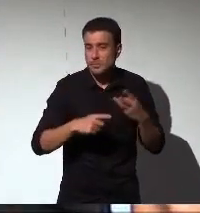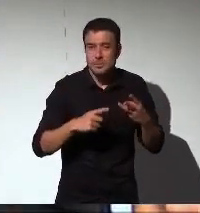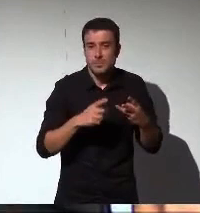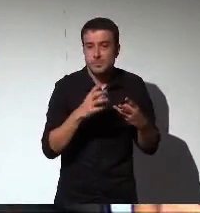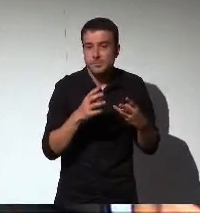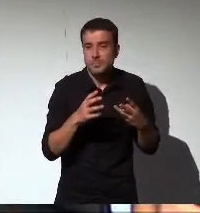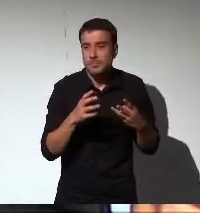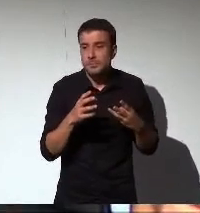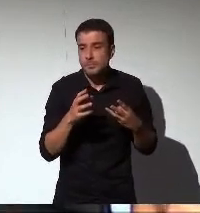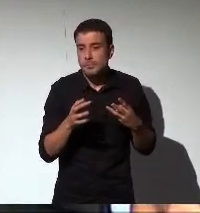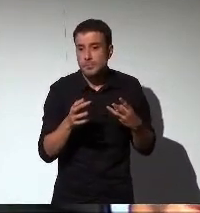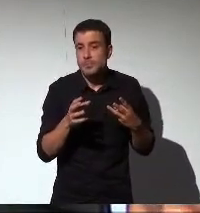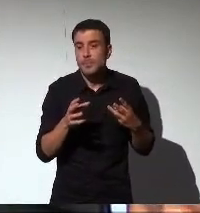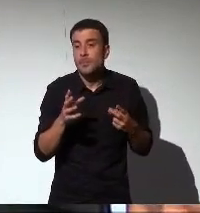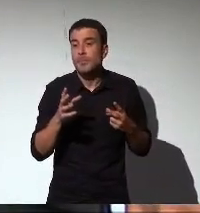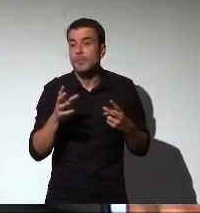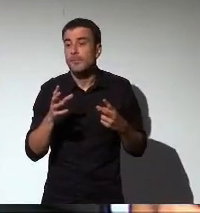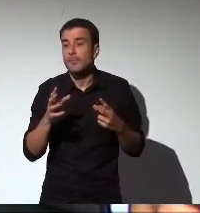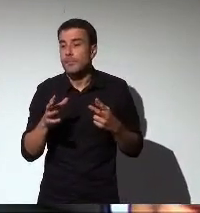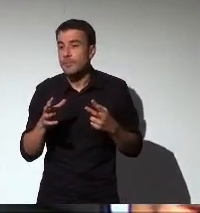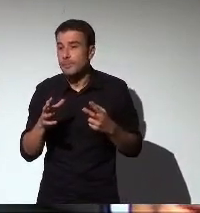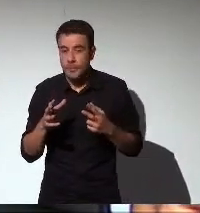para aquellos que no tienen esos recursos.